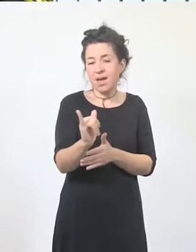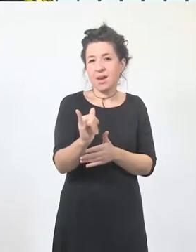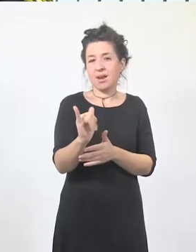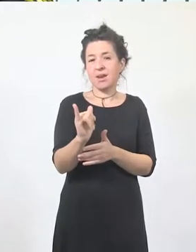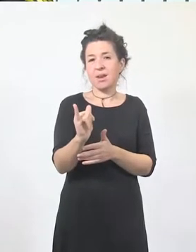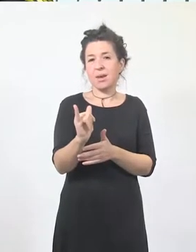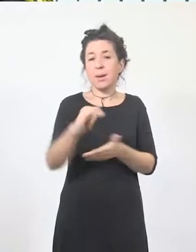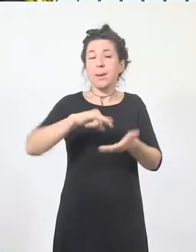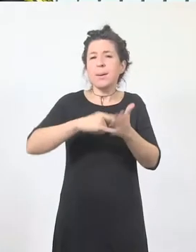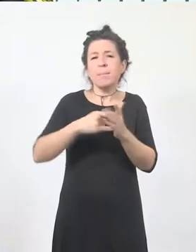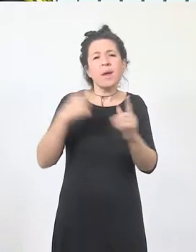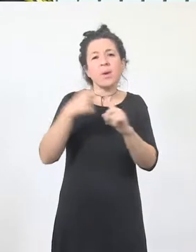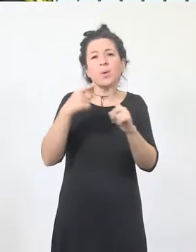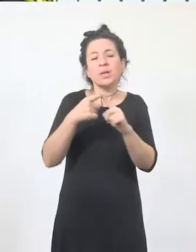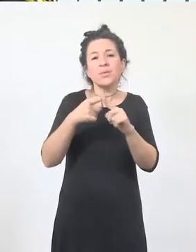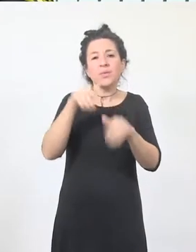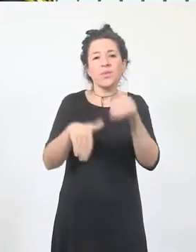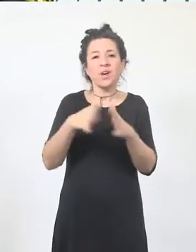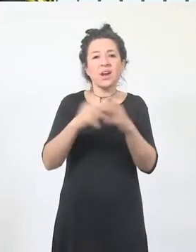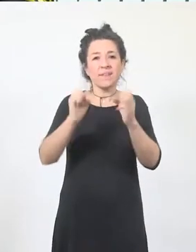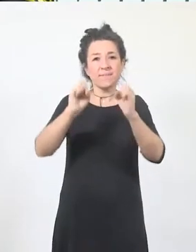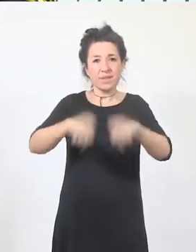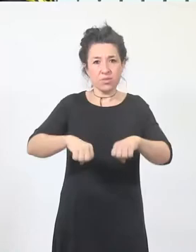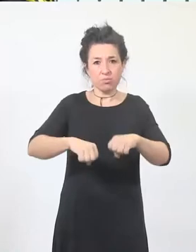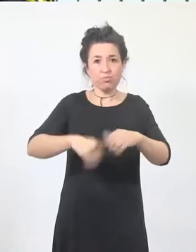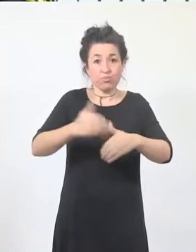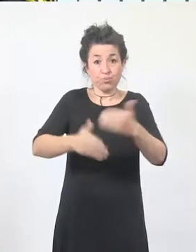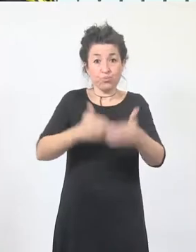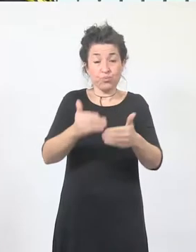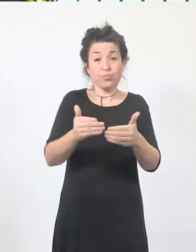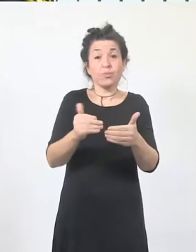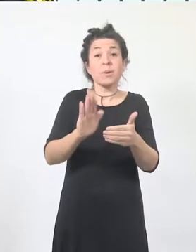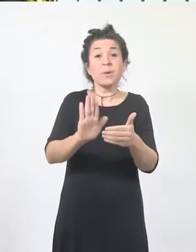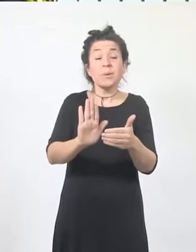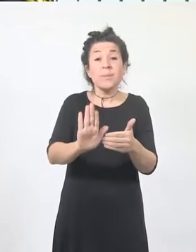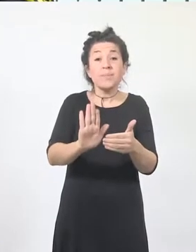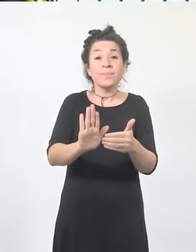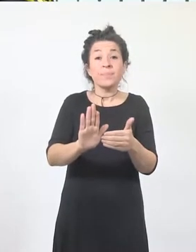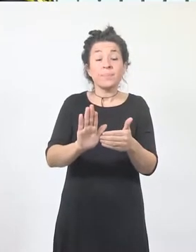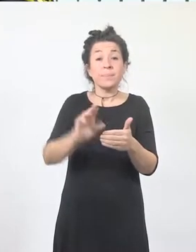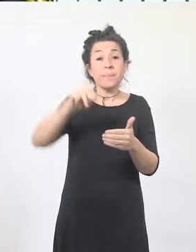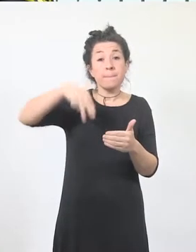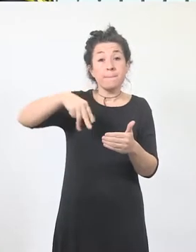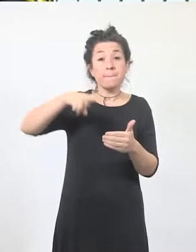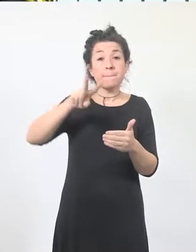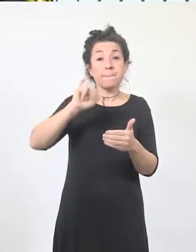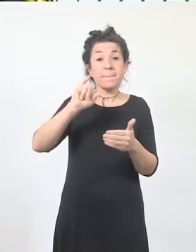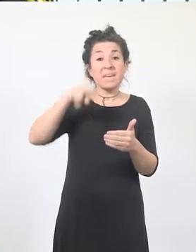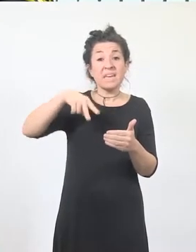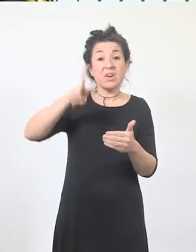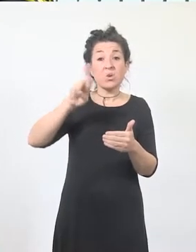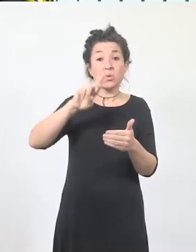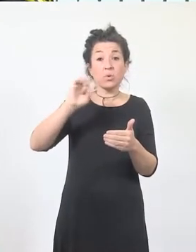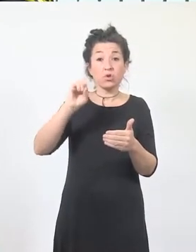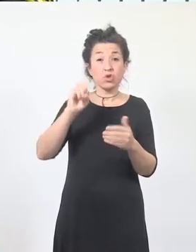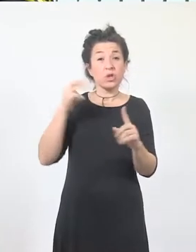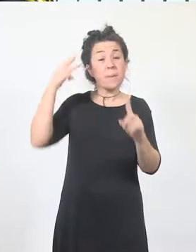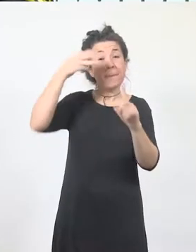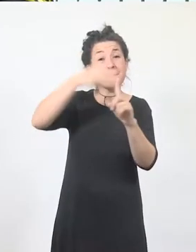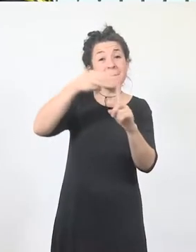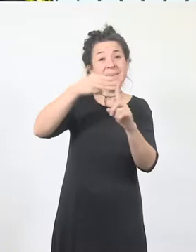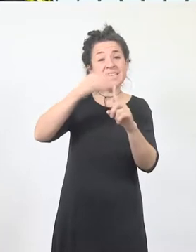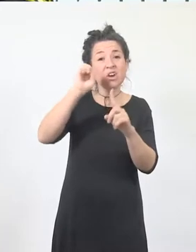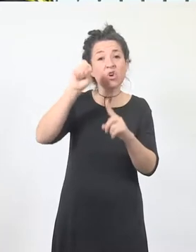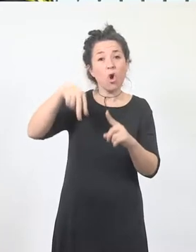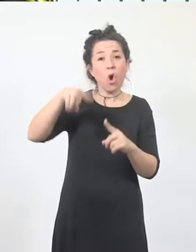que era un plan para hacer un referéndum, por el cual la MINURSO, que es la Comisión de Naciones Unidas,